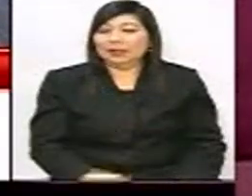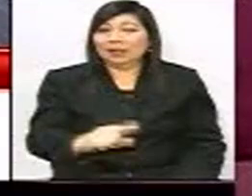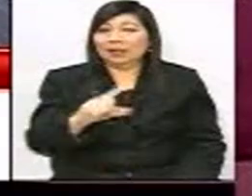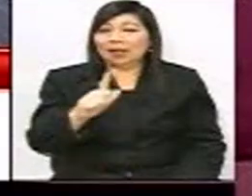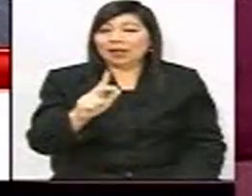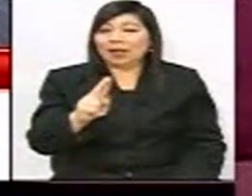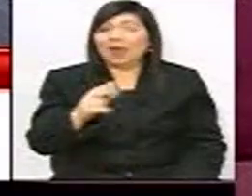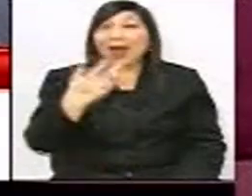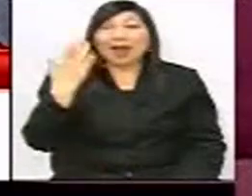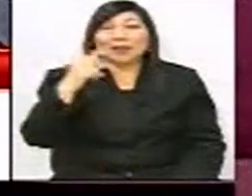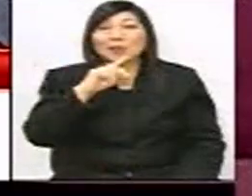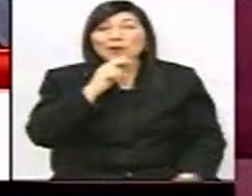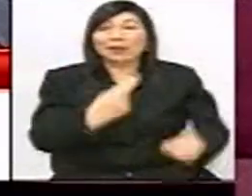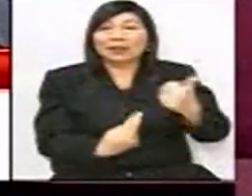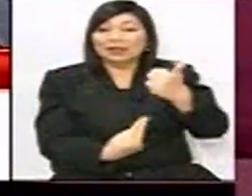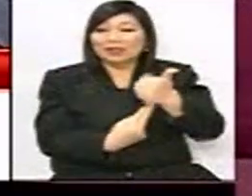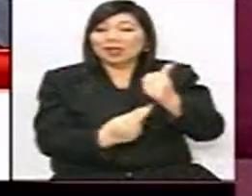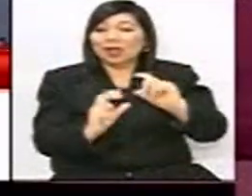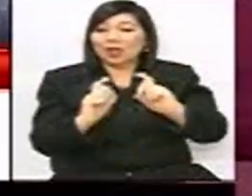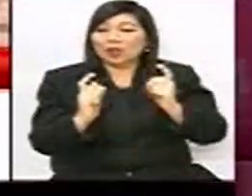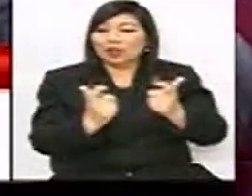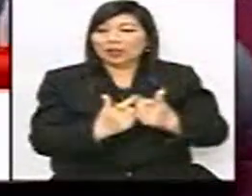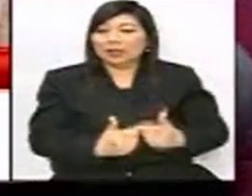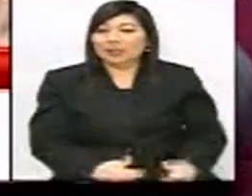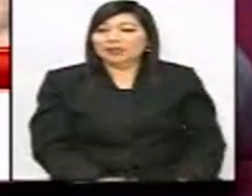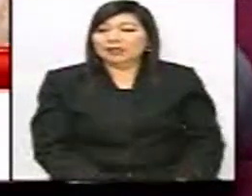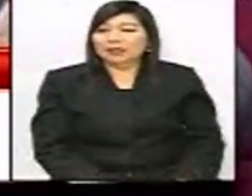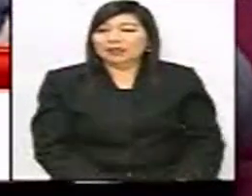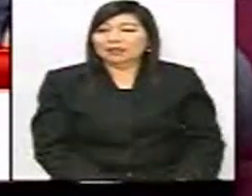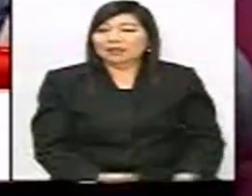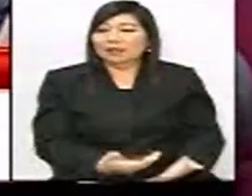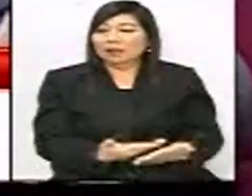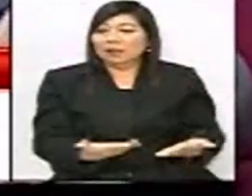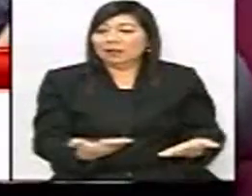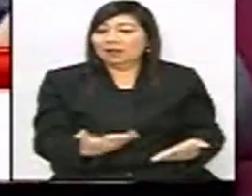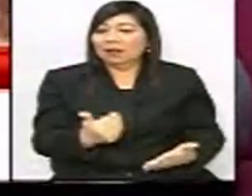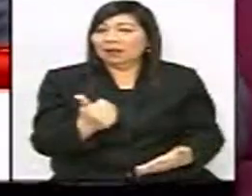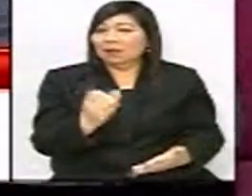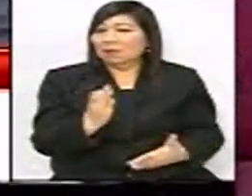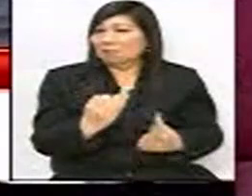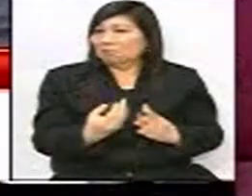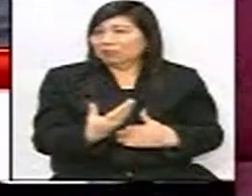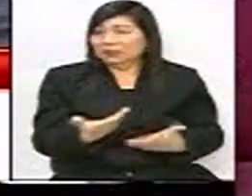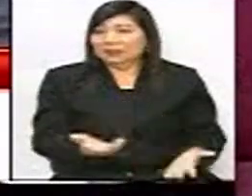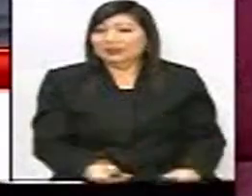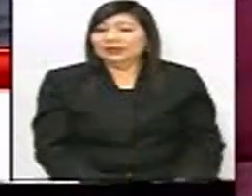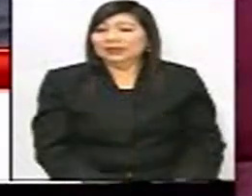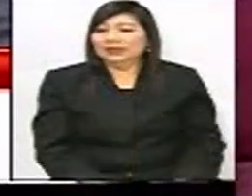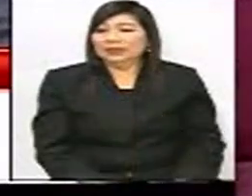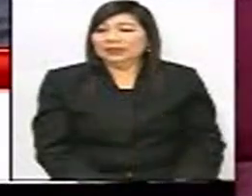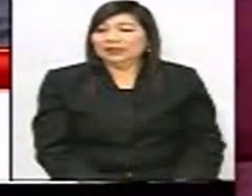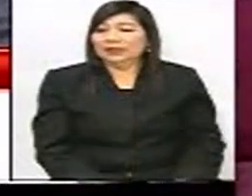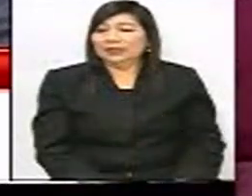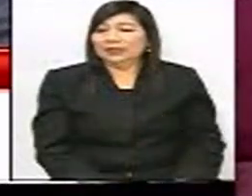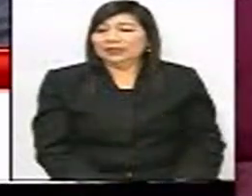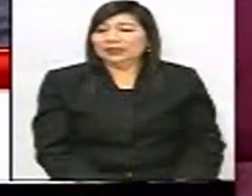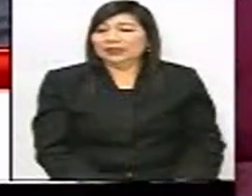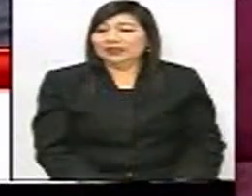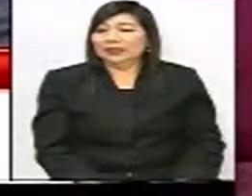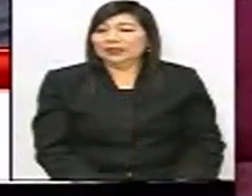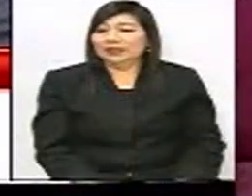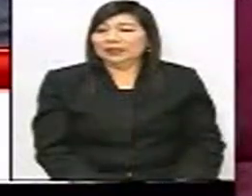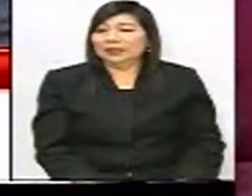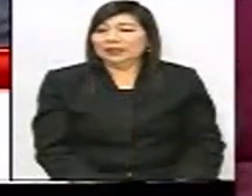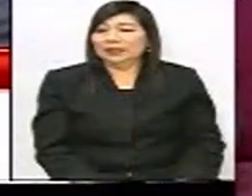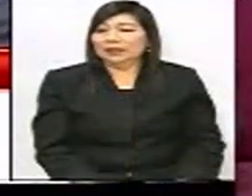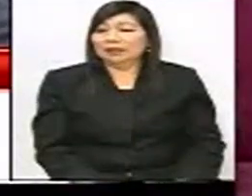Glave, ha sido regidora en este Congreso de la República. Me gustaría que esté acá no hay nadie de Frente Amplio, de Nuevo Perú. Porque en realidad,